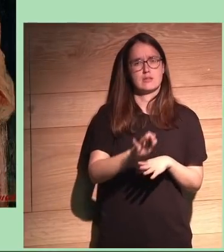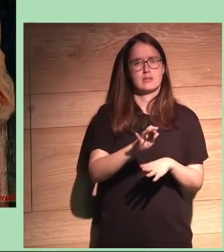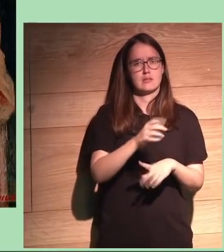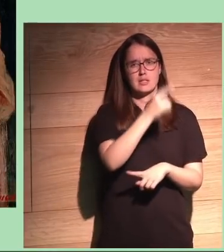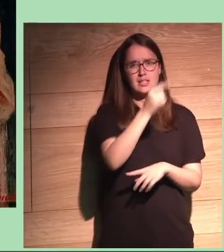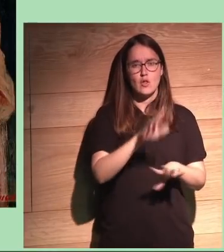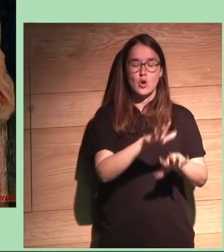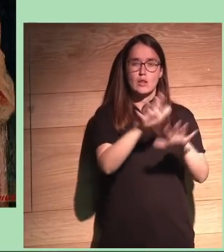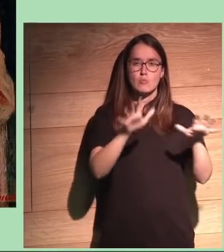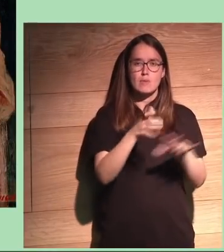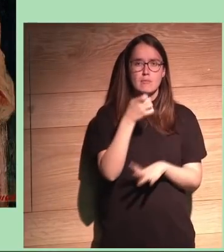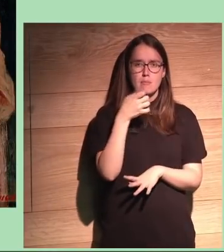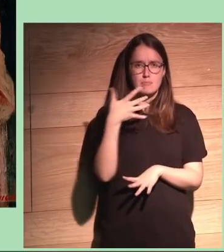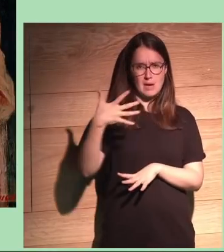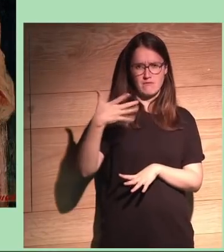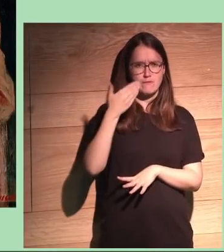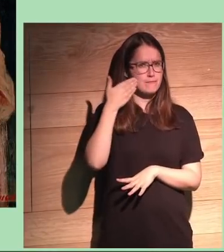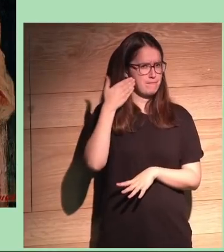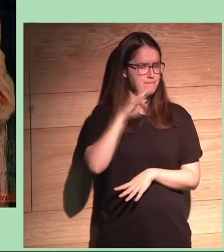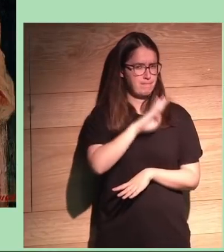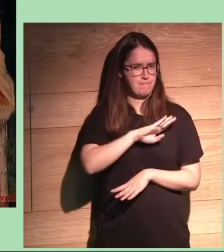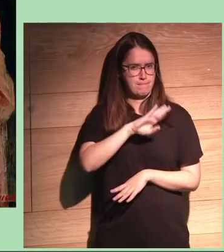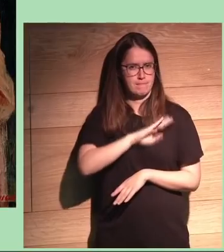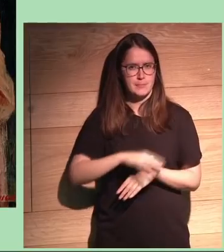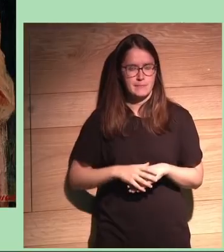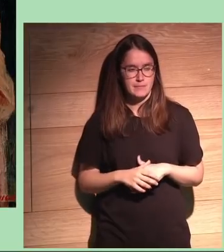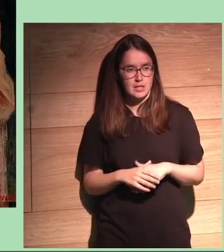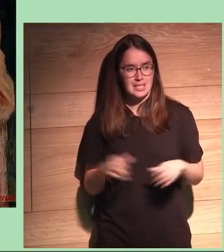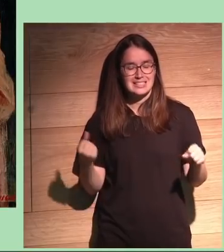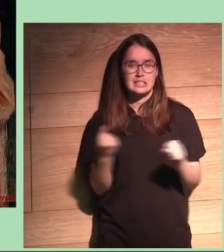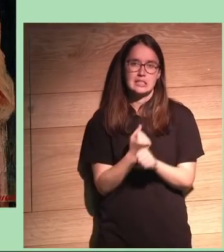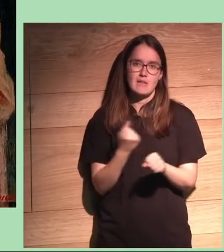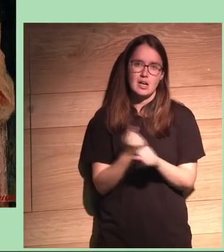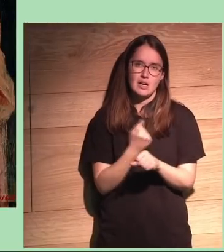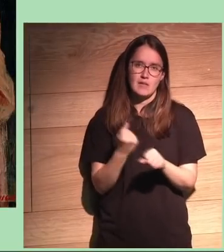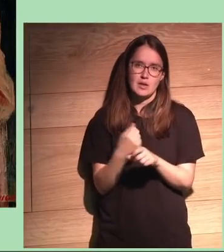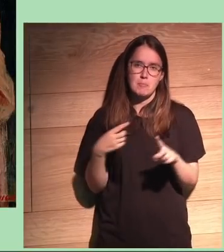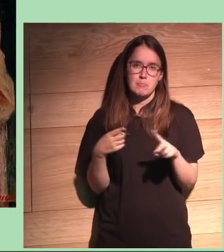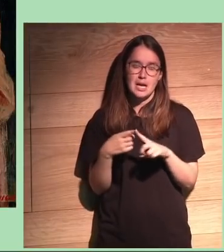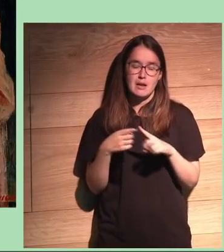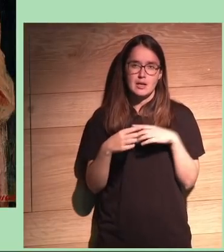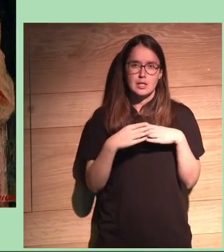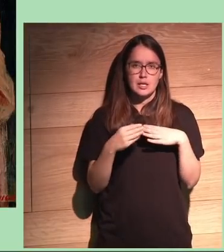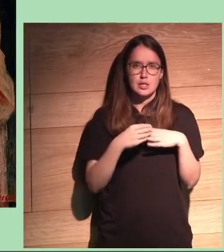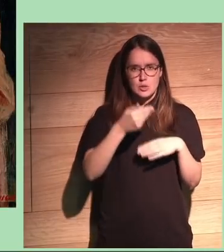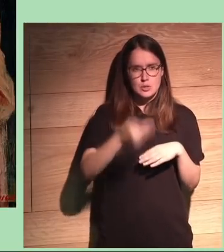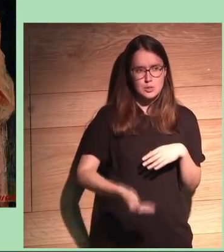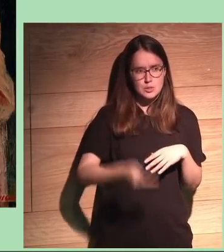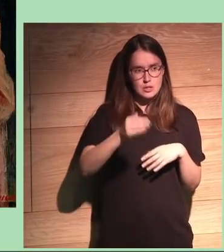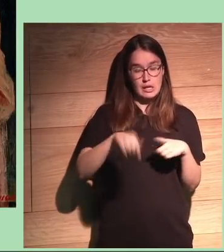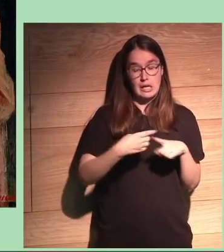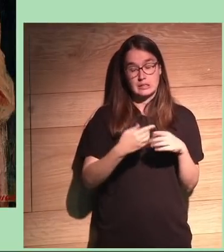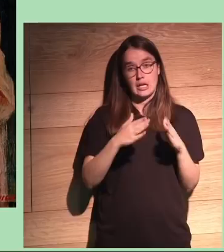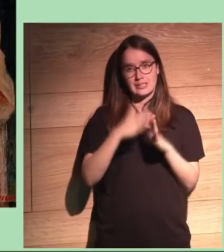muebles famosísimo, prestigiosísimo, que trabajaba pues para grandes clientes, incluida la